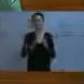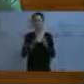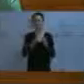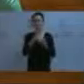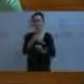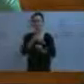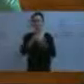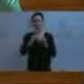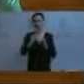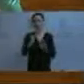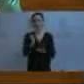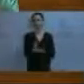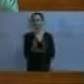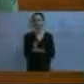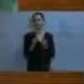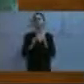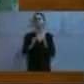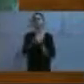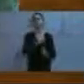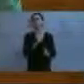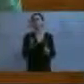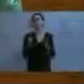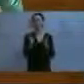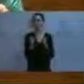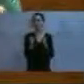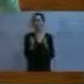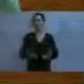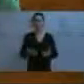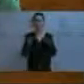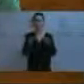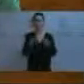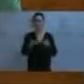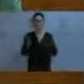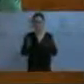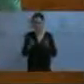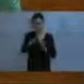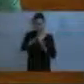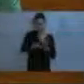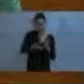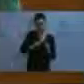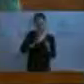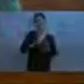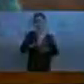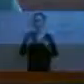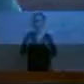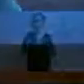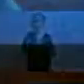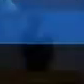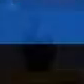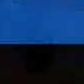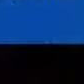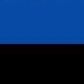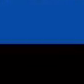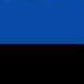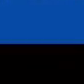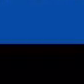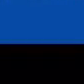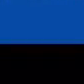esa tarifa del autónomo de una forma más ambiciosa, con un marco de temporalidad bastante más amplio. Muchas gracias.